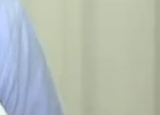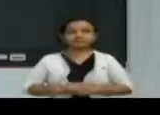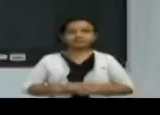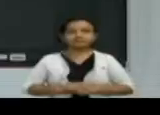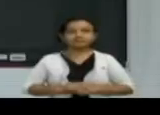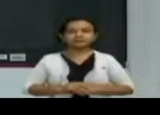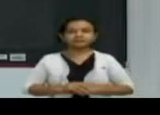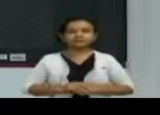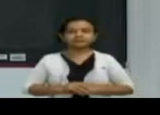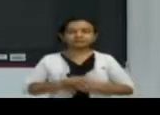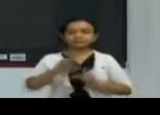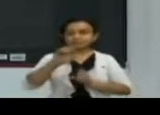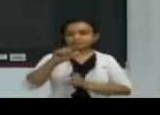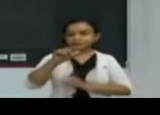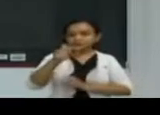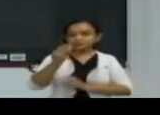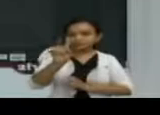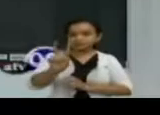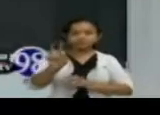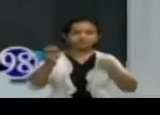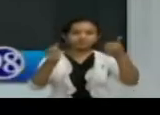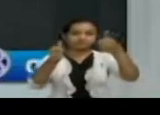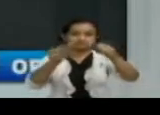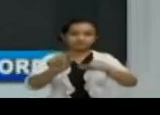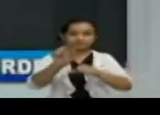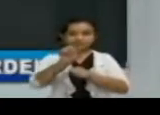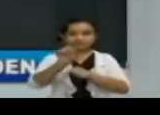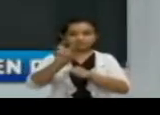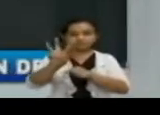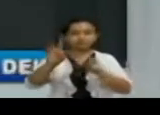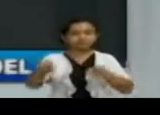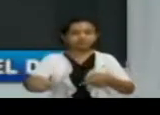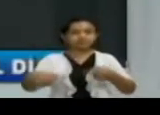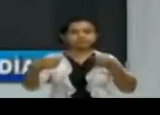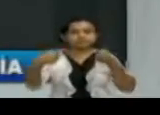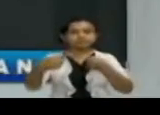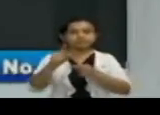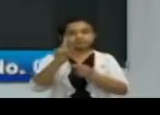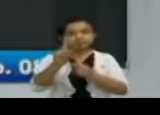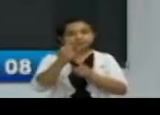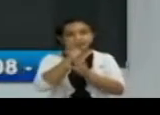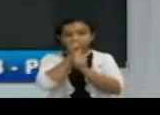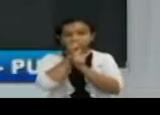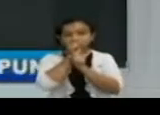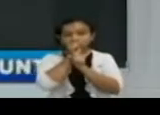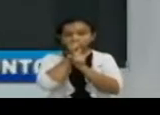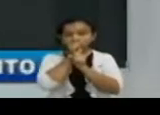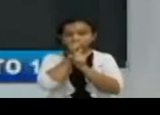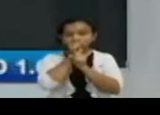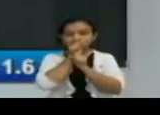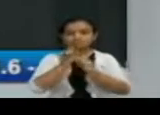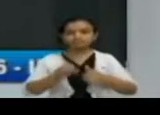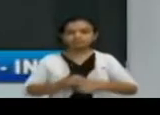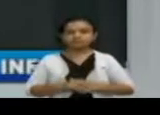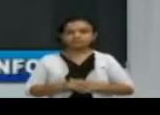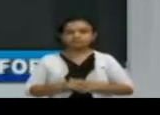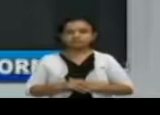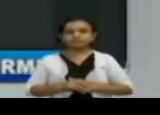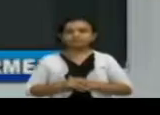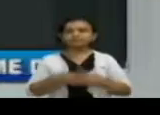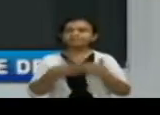nombramientos. 72 votos a favor, 3 en contra, 1 abstención. Uno